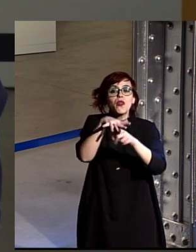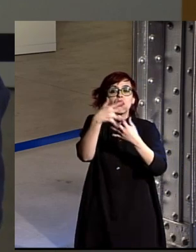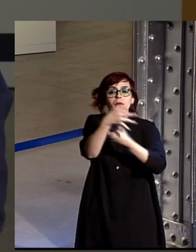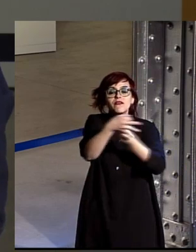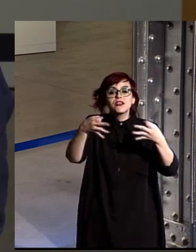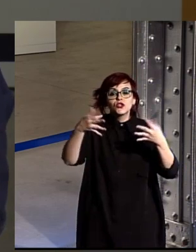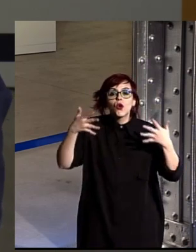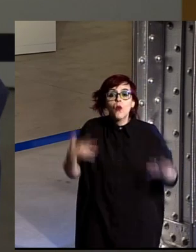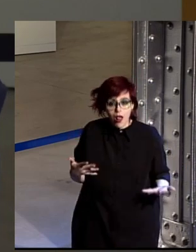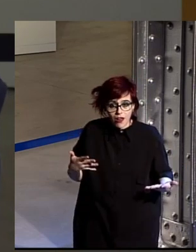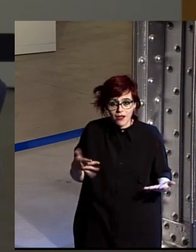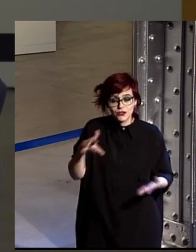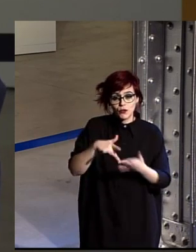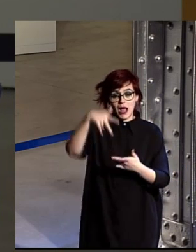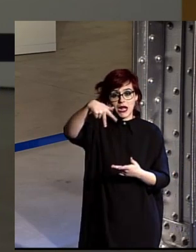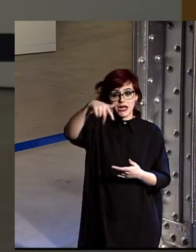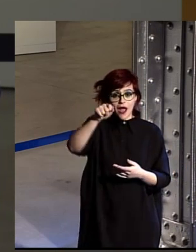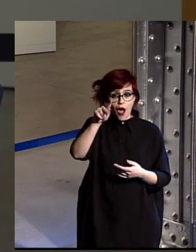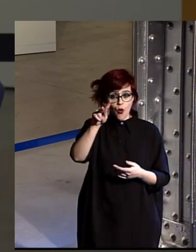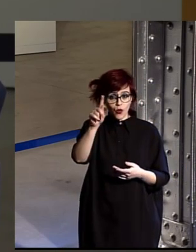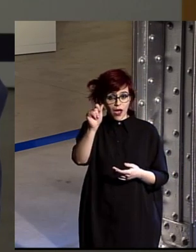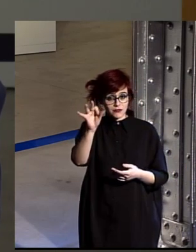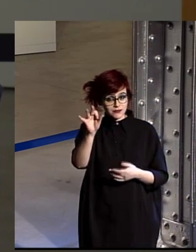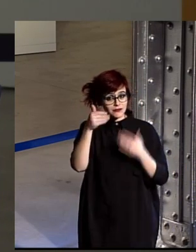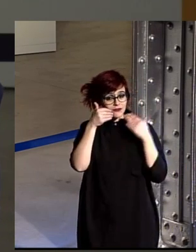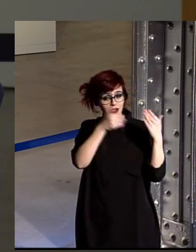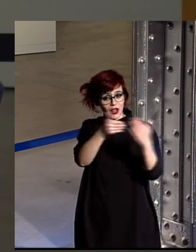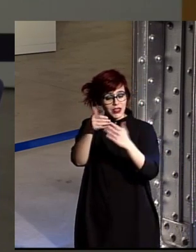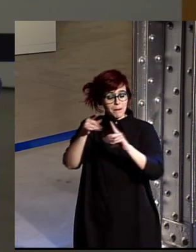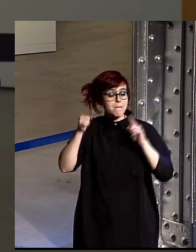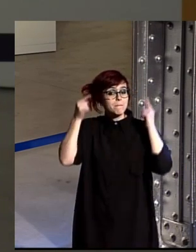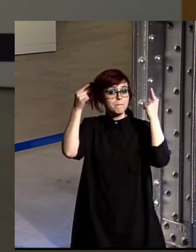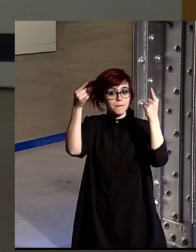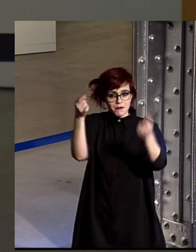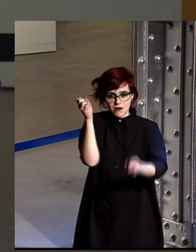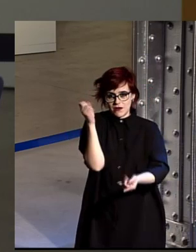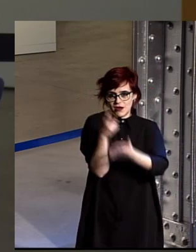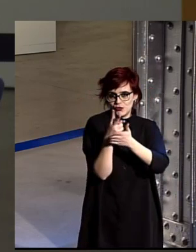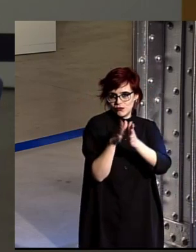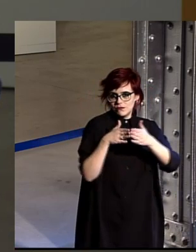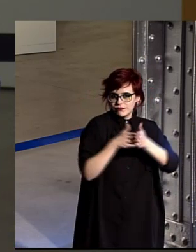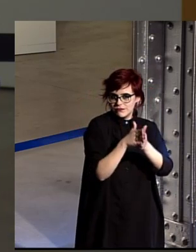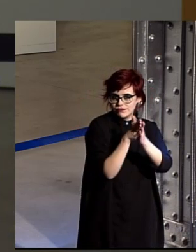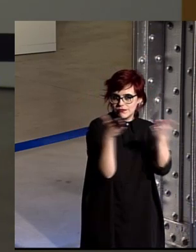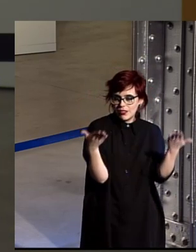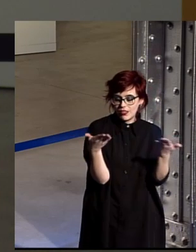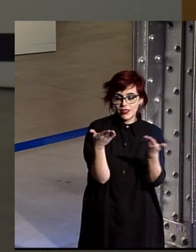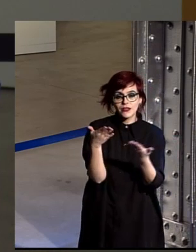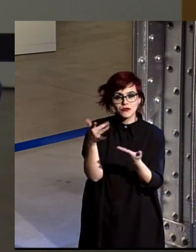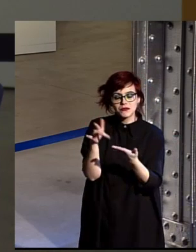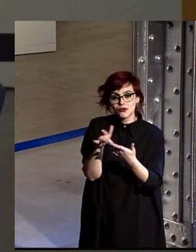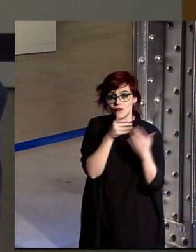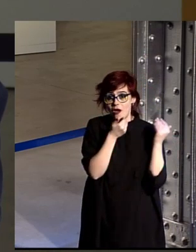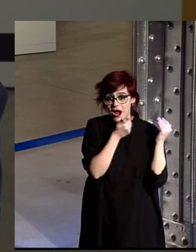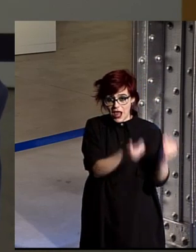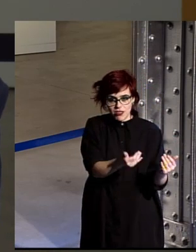que agradezco a Naucas que aceptara es decir, este primer reto editorial y el estar yo ahí, porque